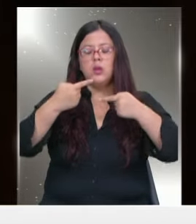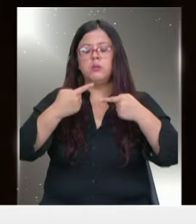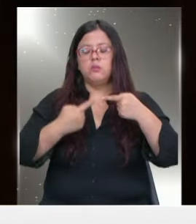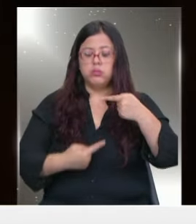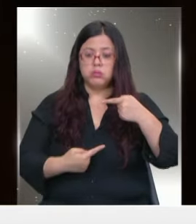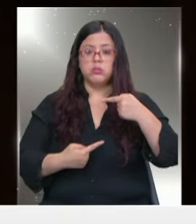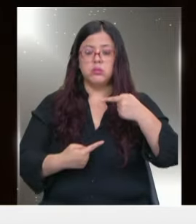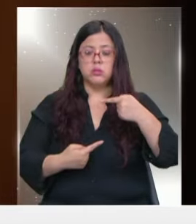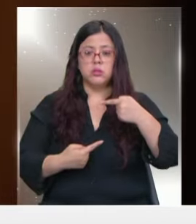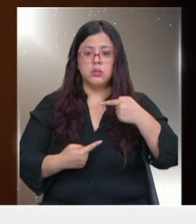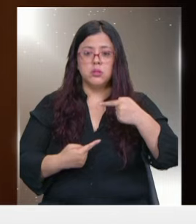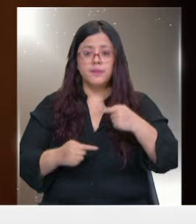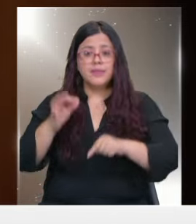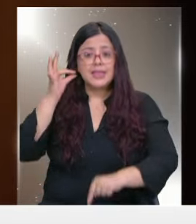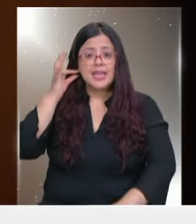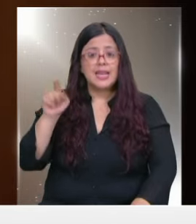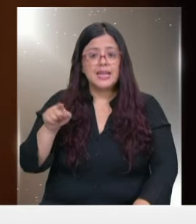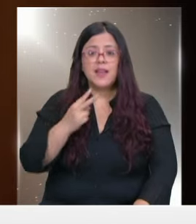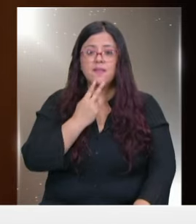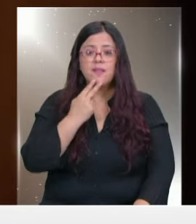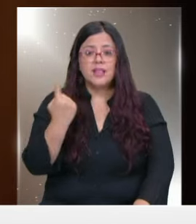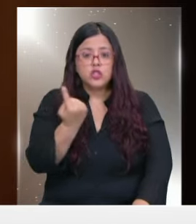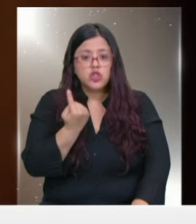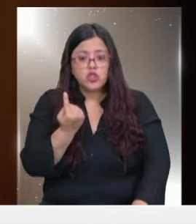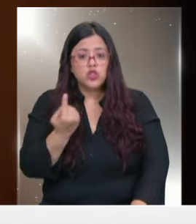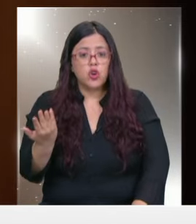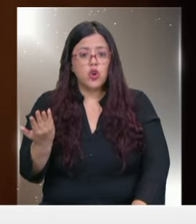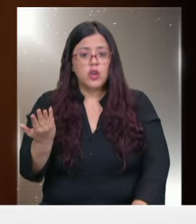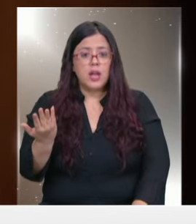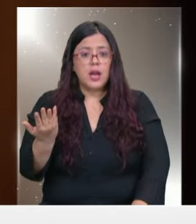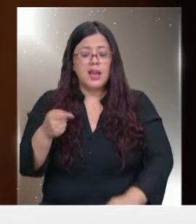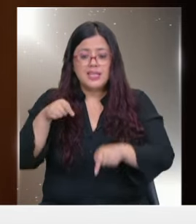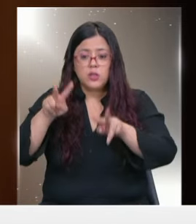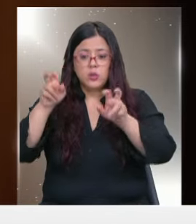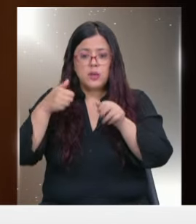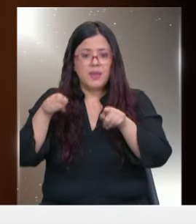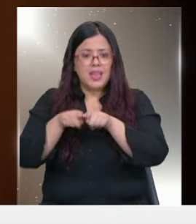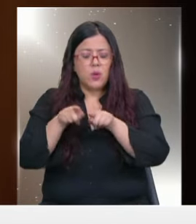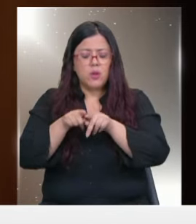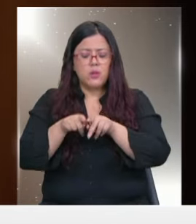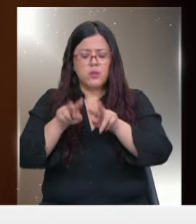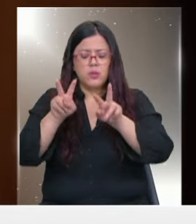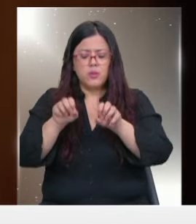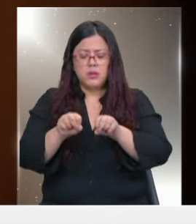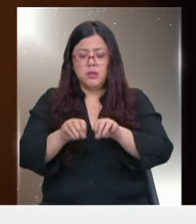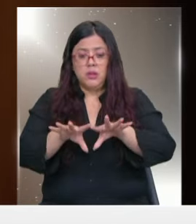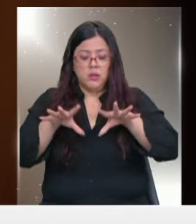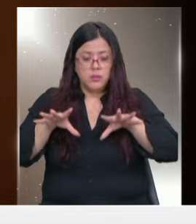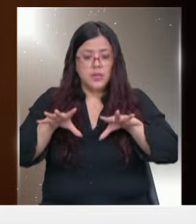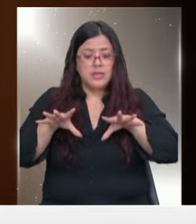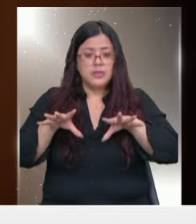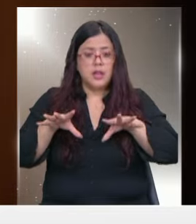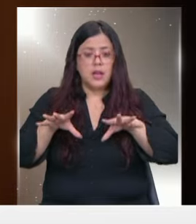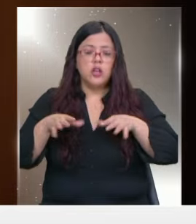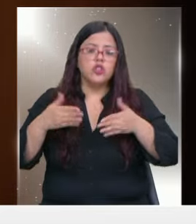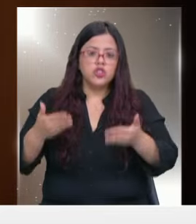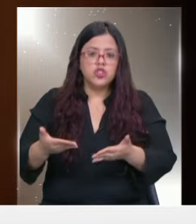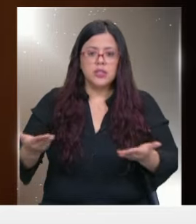calamitoso. Ella vive sola, no sabe que... Esta es una cosa muy sorpresiva, esto es un rayo en un día claro.